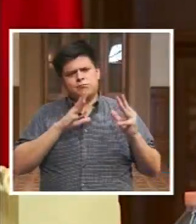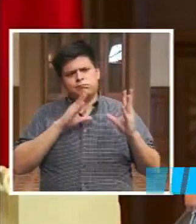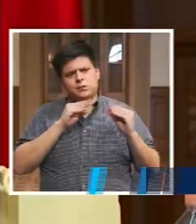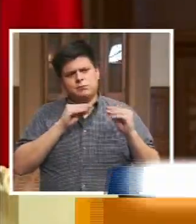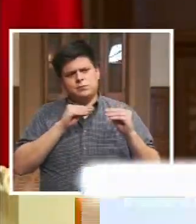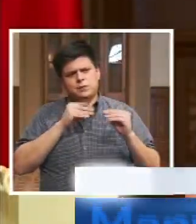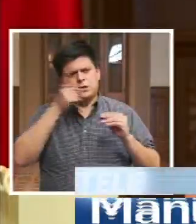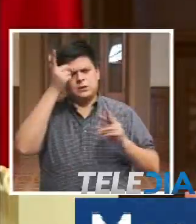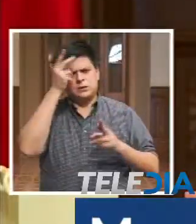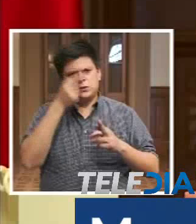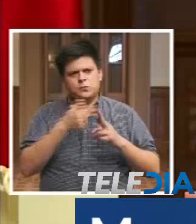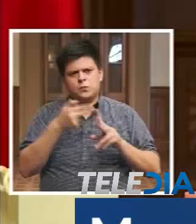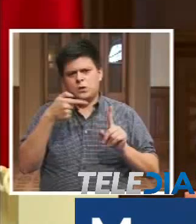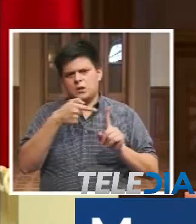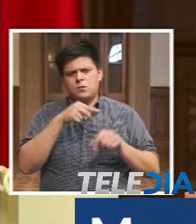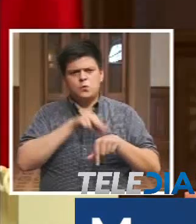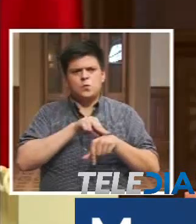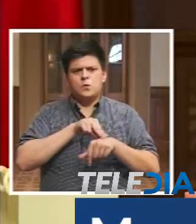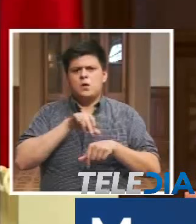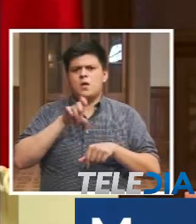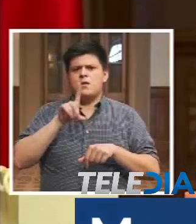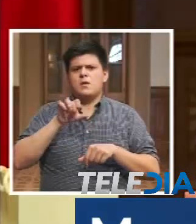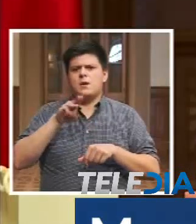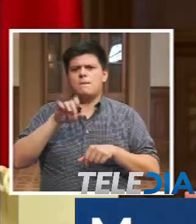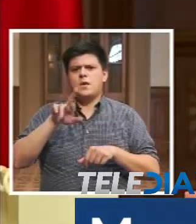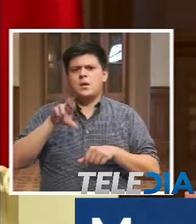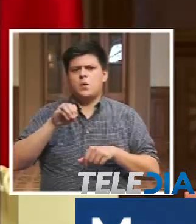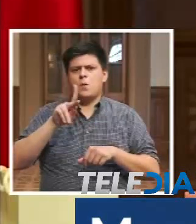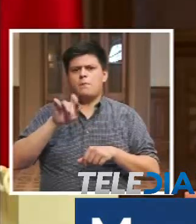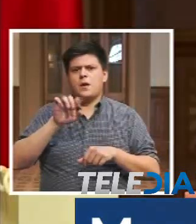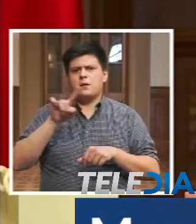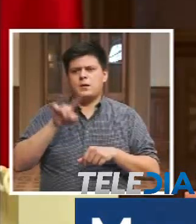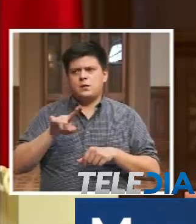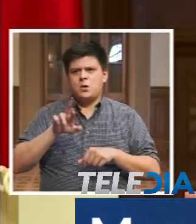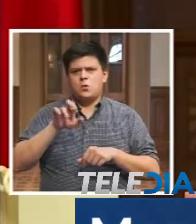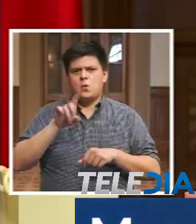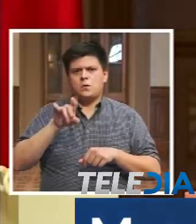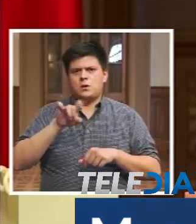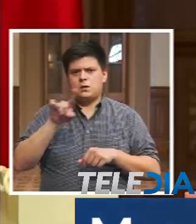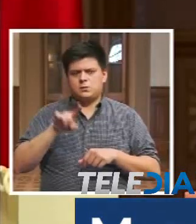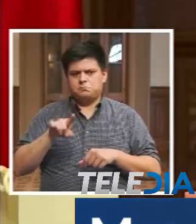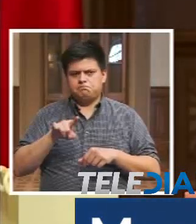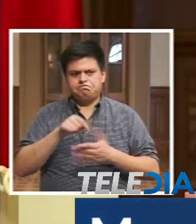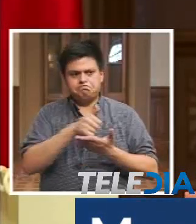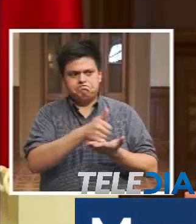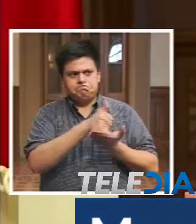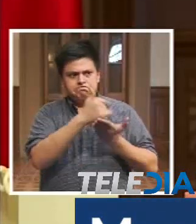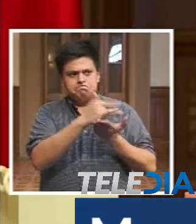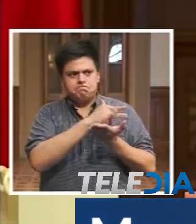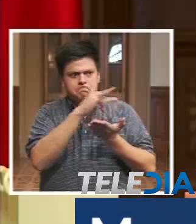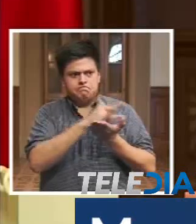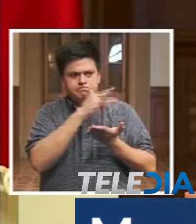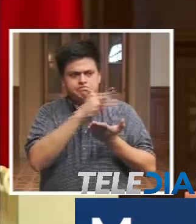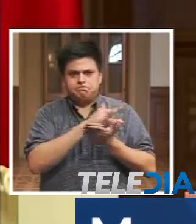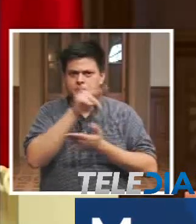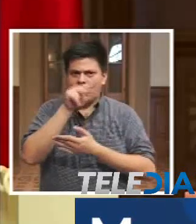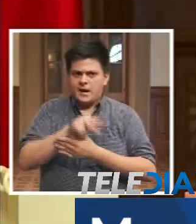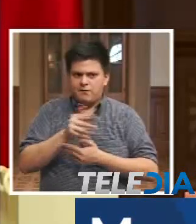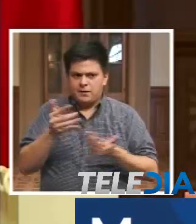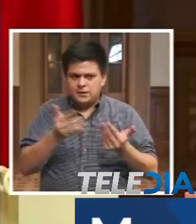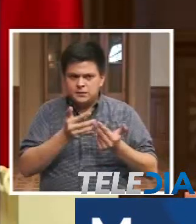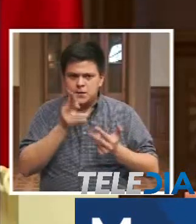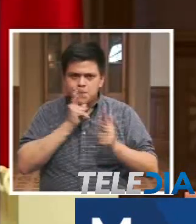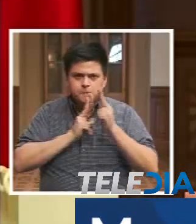el doctor edelmiro pérez rodríguez agradezco el apoyo y la ayuda por la realización de